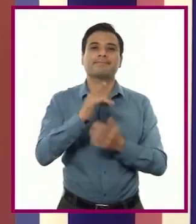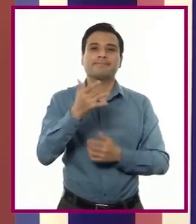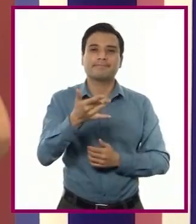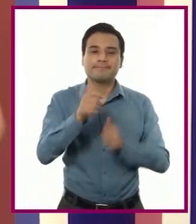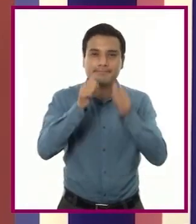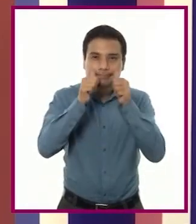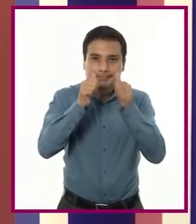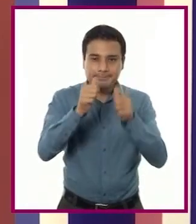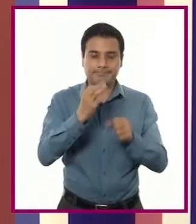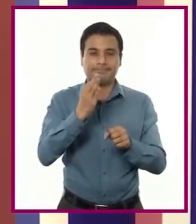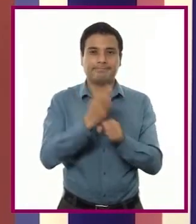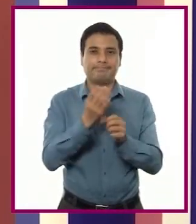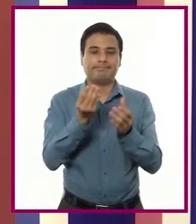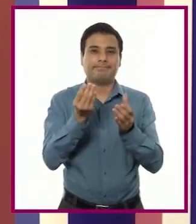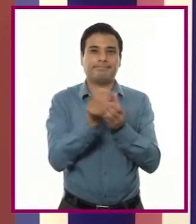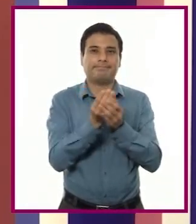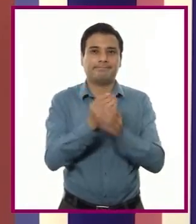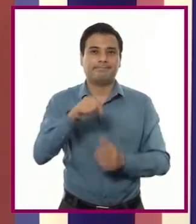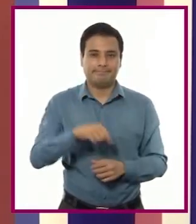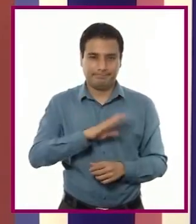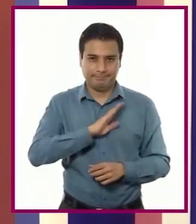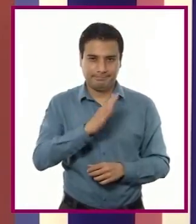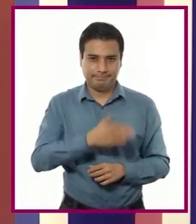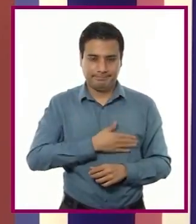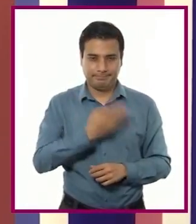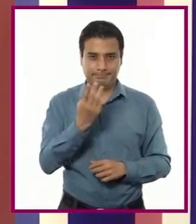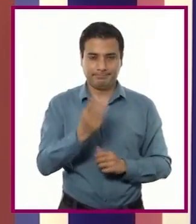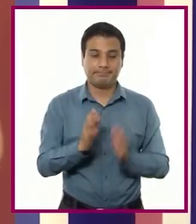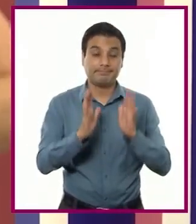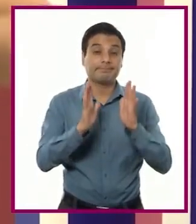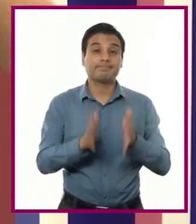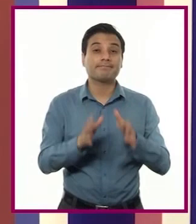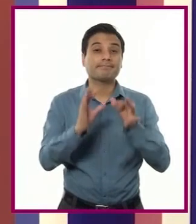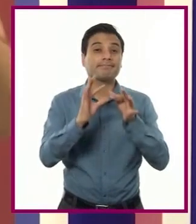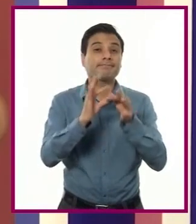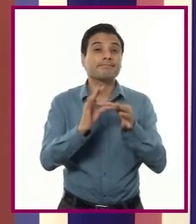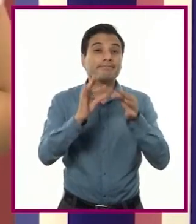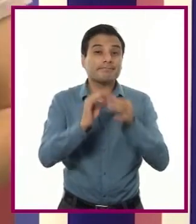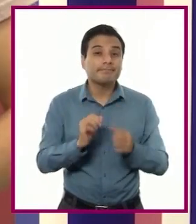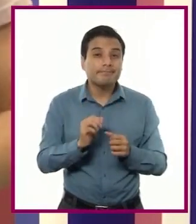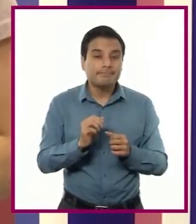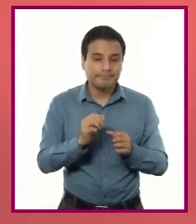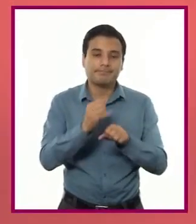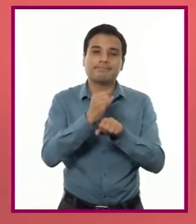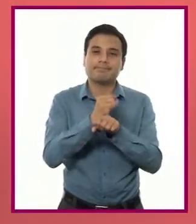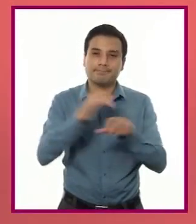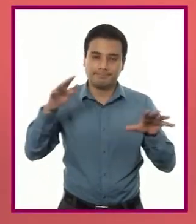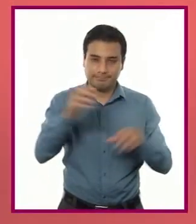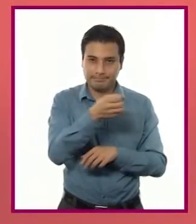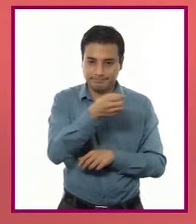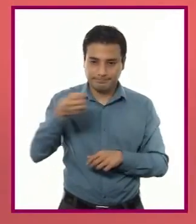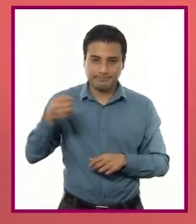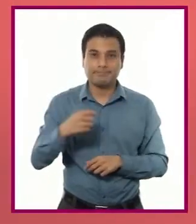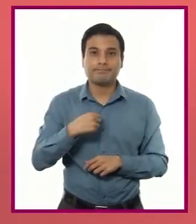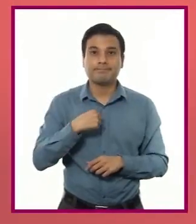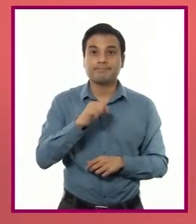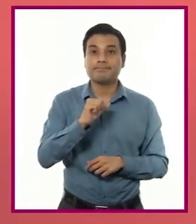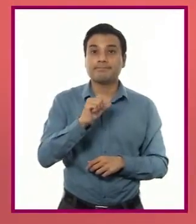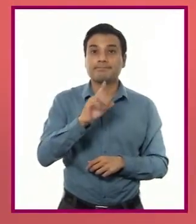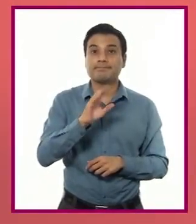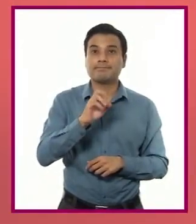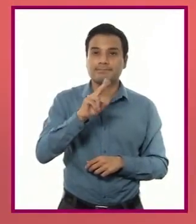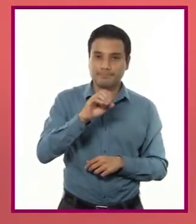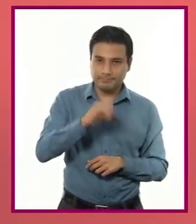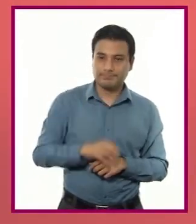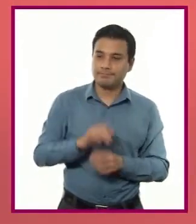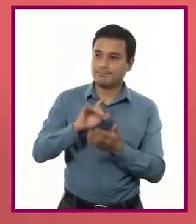nosotros esta sesión de Lengua Materna 3, en la que hemos platicado sobre informes organizados. Soy Alberto Ábrego y